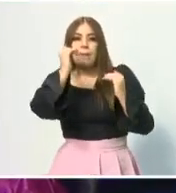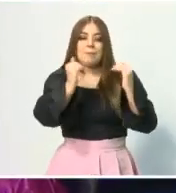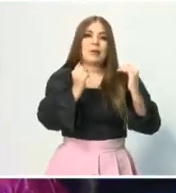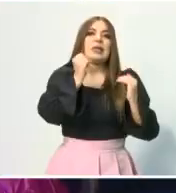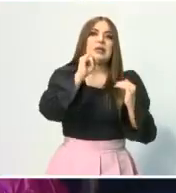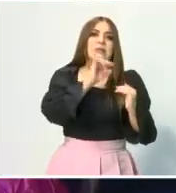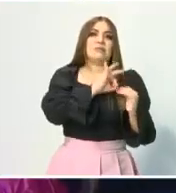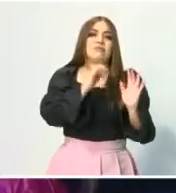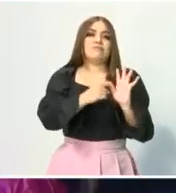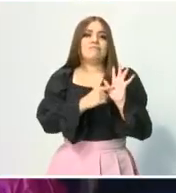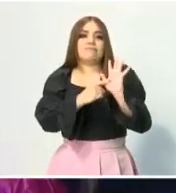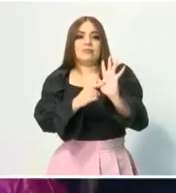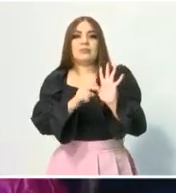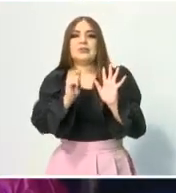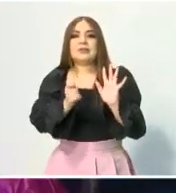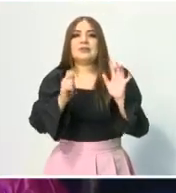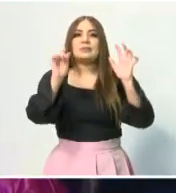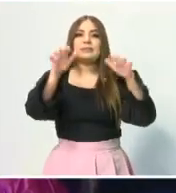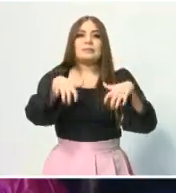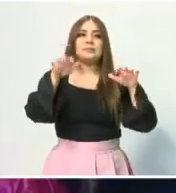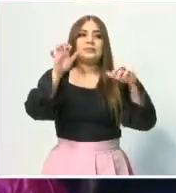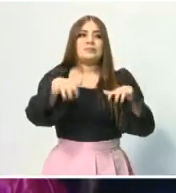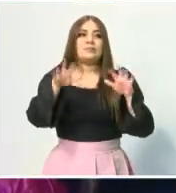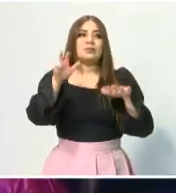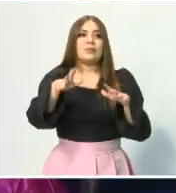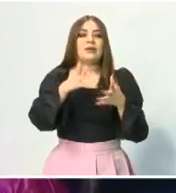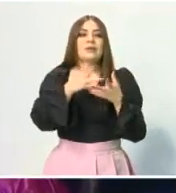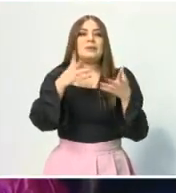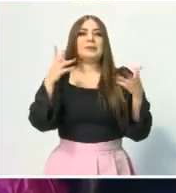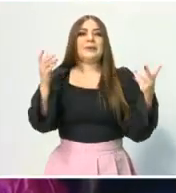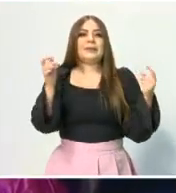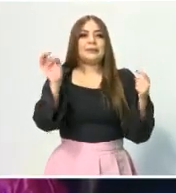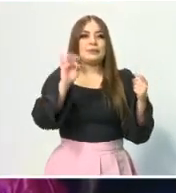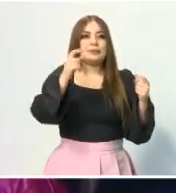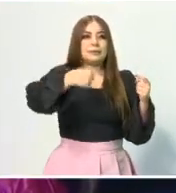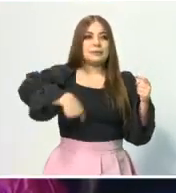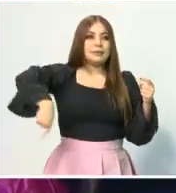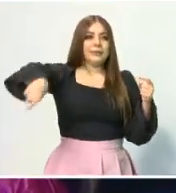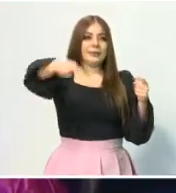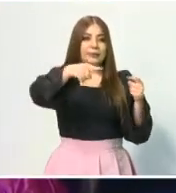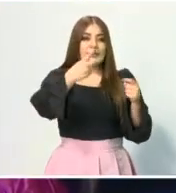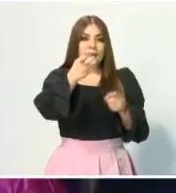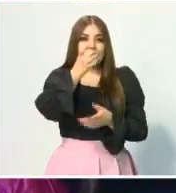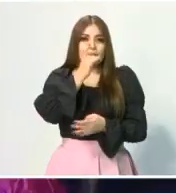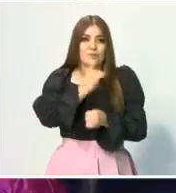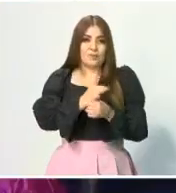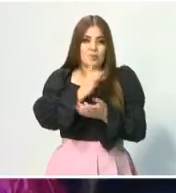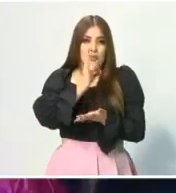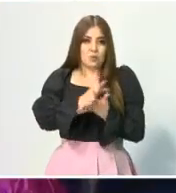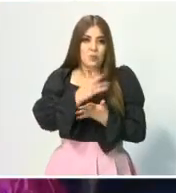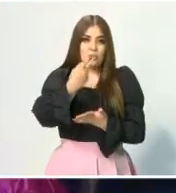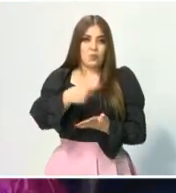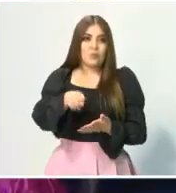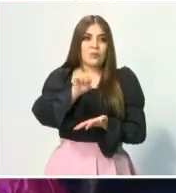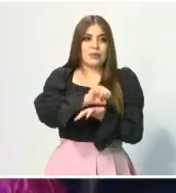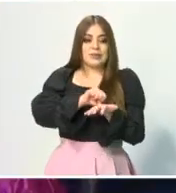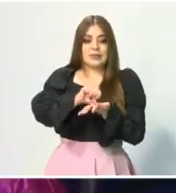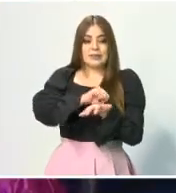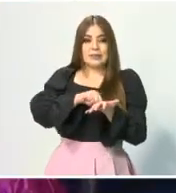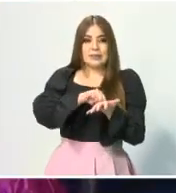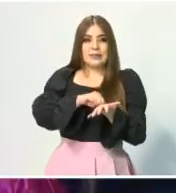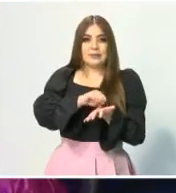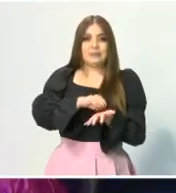algunas lluvias de manera dispersa o aislada. Se mantienen únicamente en Sabinas, en compañía de